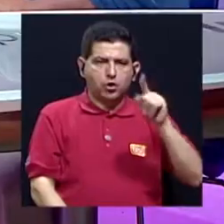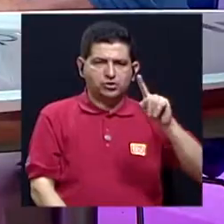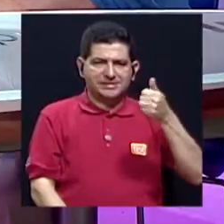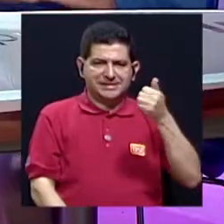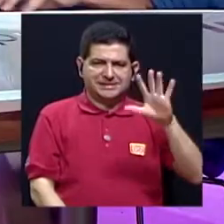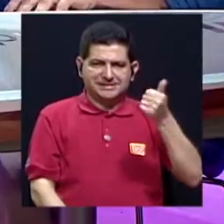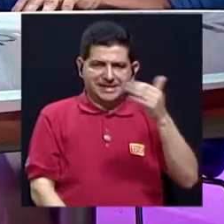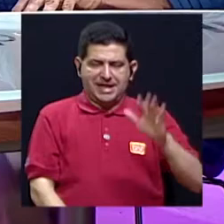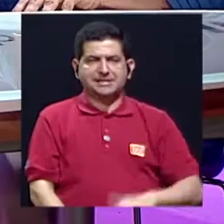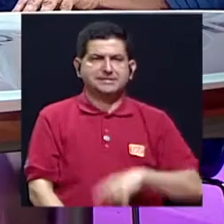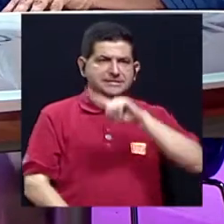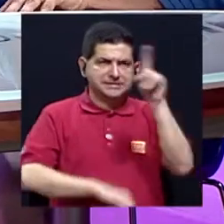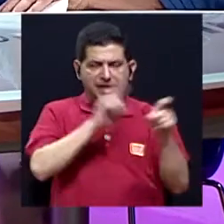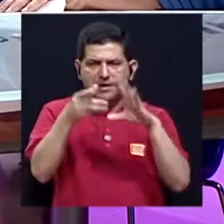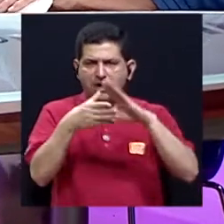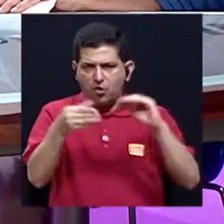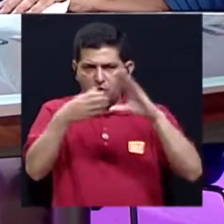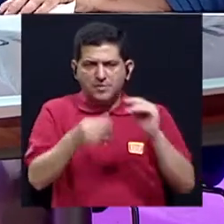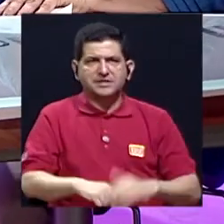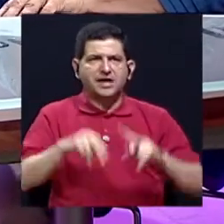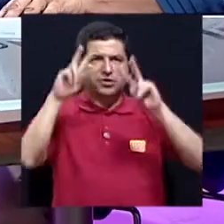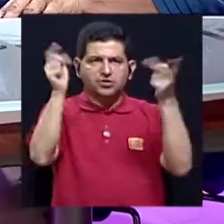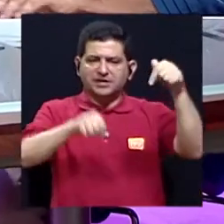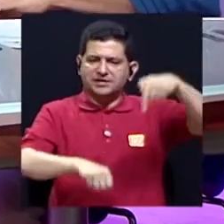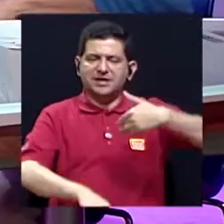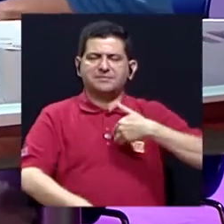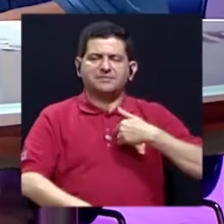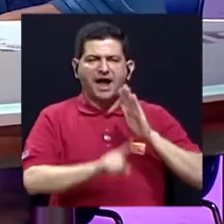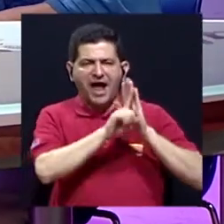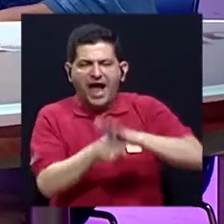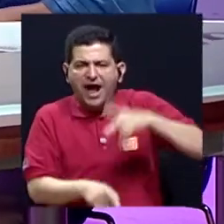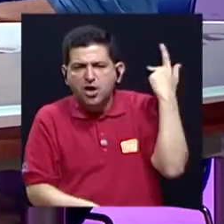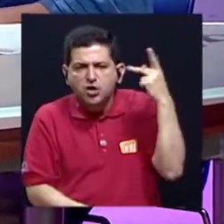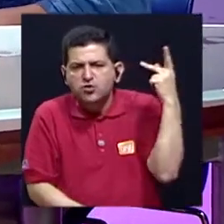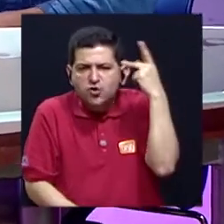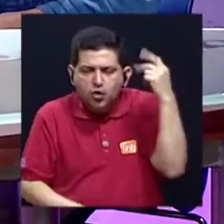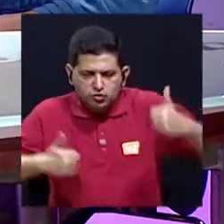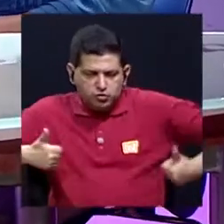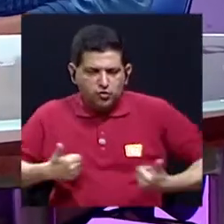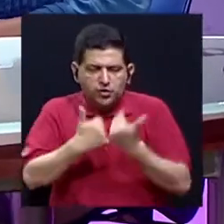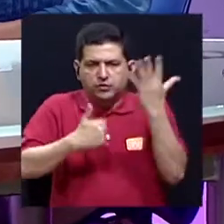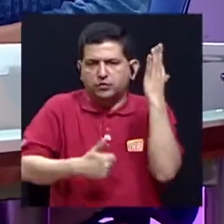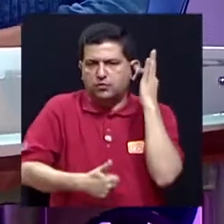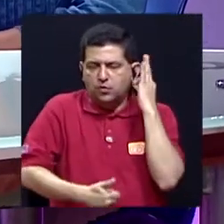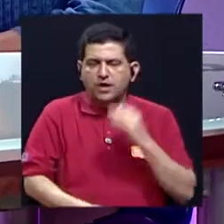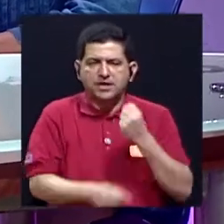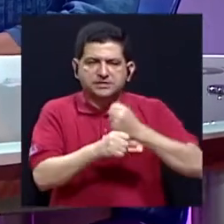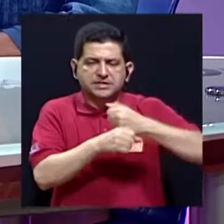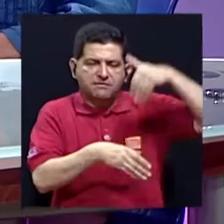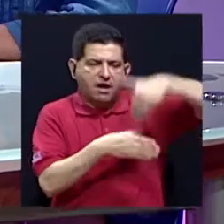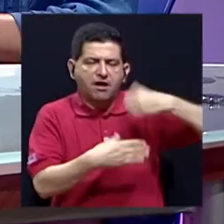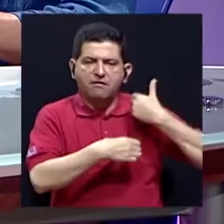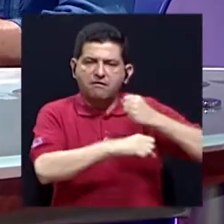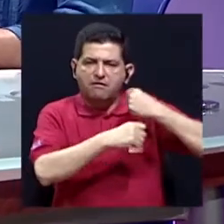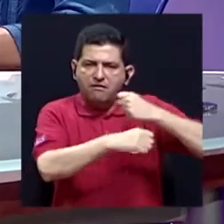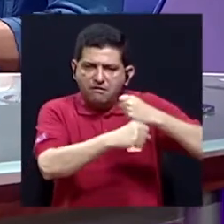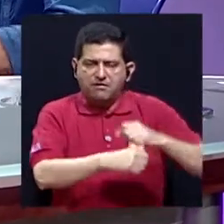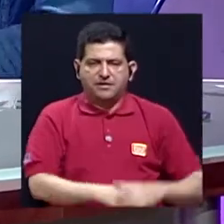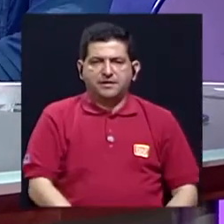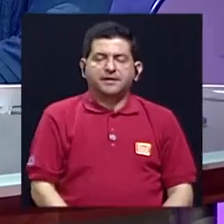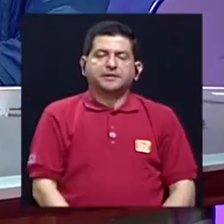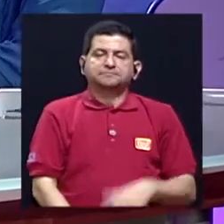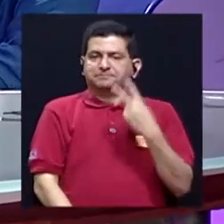25-11-15-15 para sus preguntas o comentarios sobre nuestro tema de hoy. Acoso político, retos para las mujeres municipalistas. A